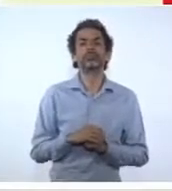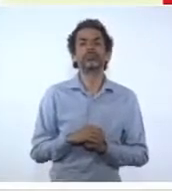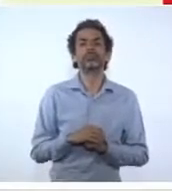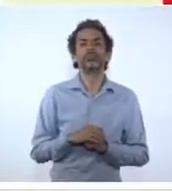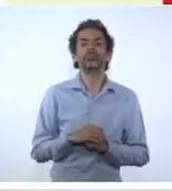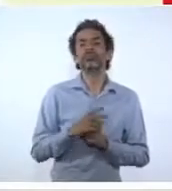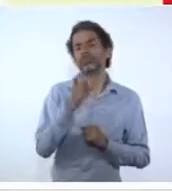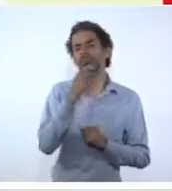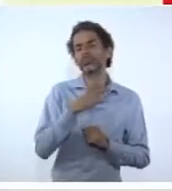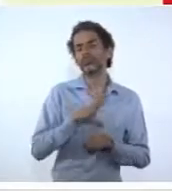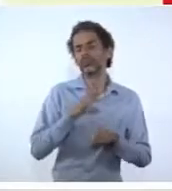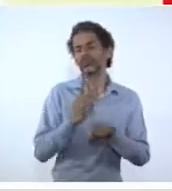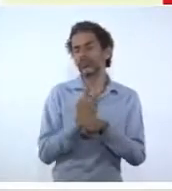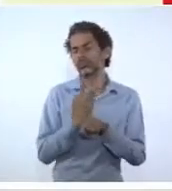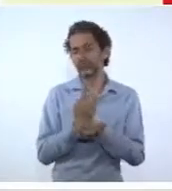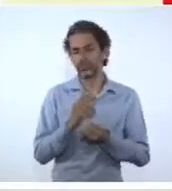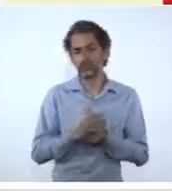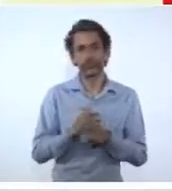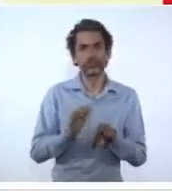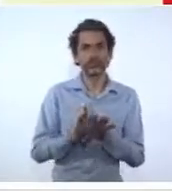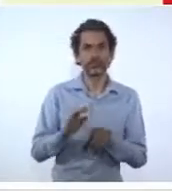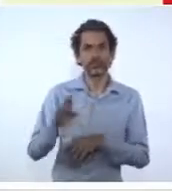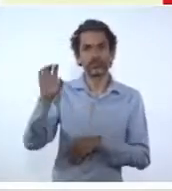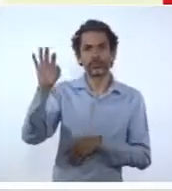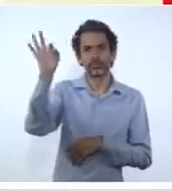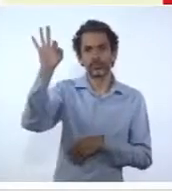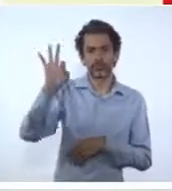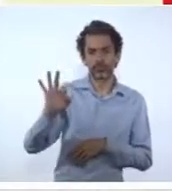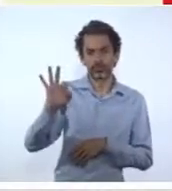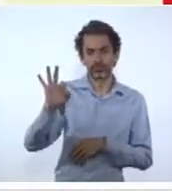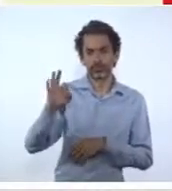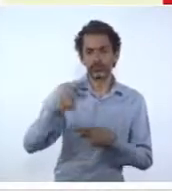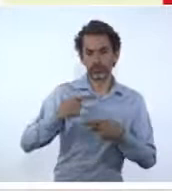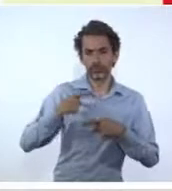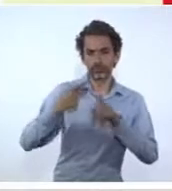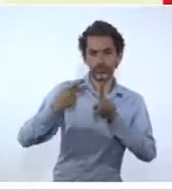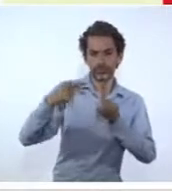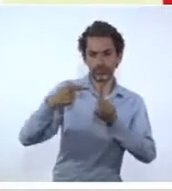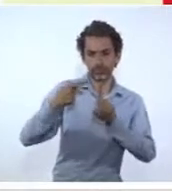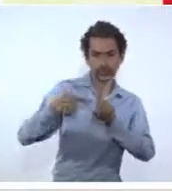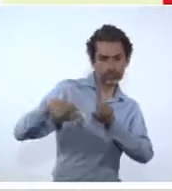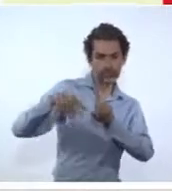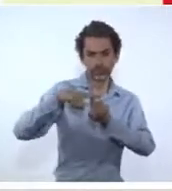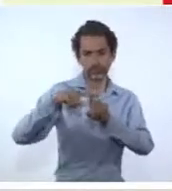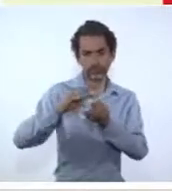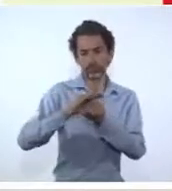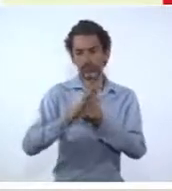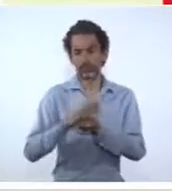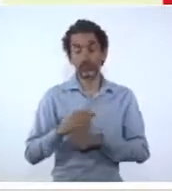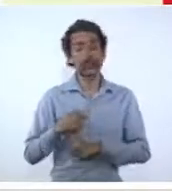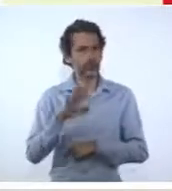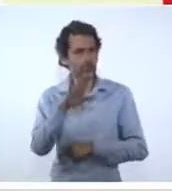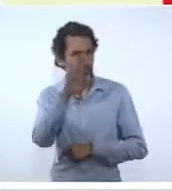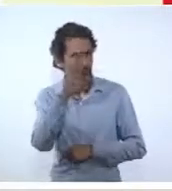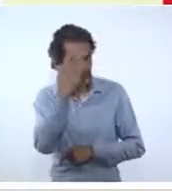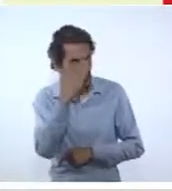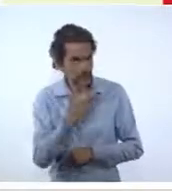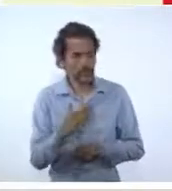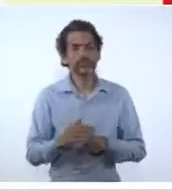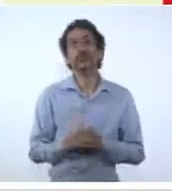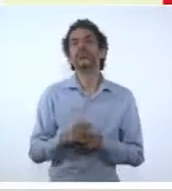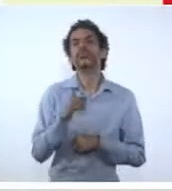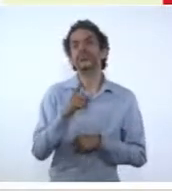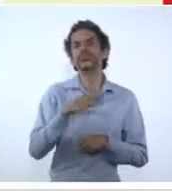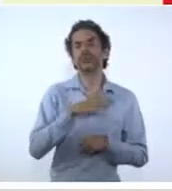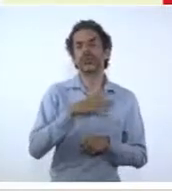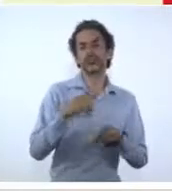Y esto tiene que ver también pues con el porcentaje de positividad. Como ustedes saben, una persona que de